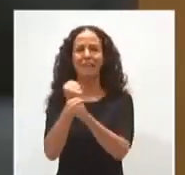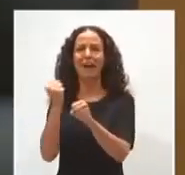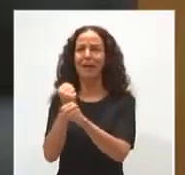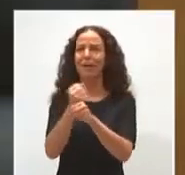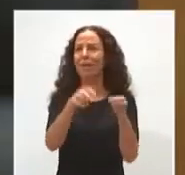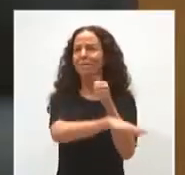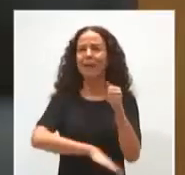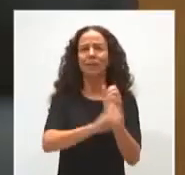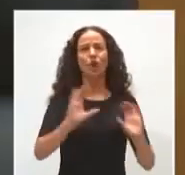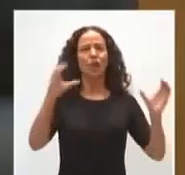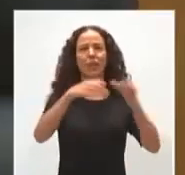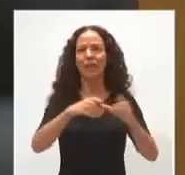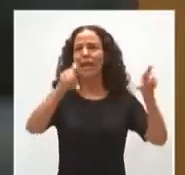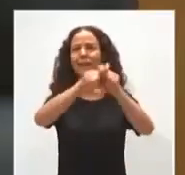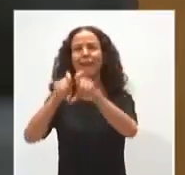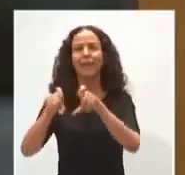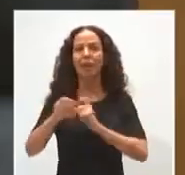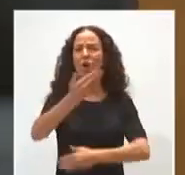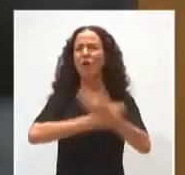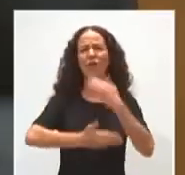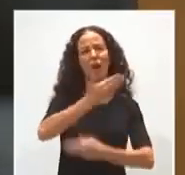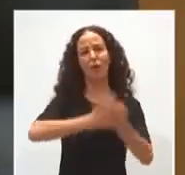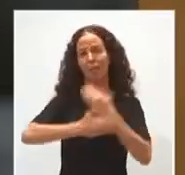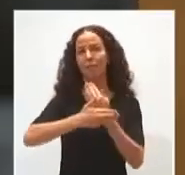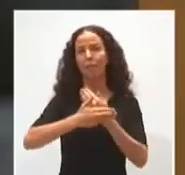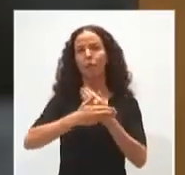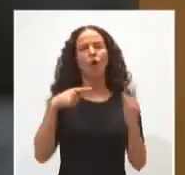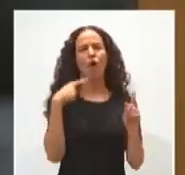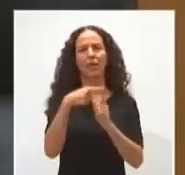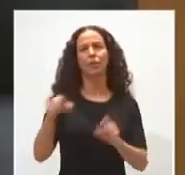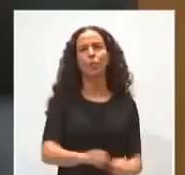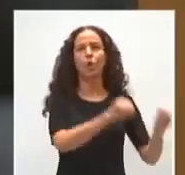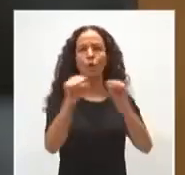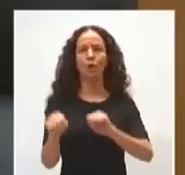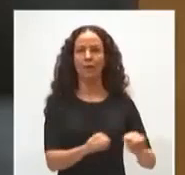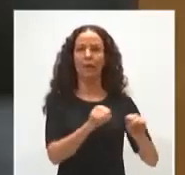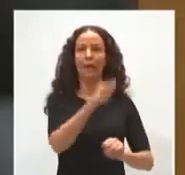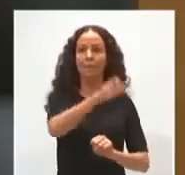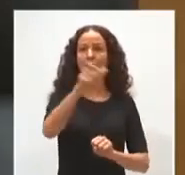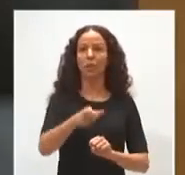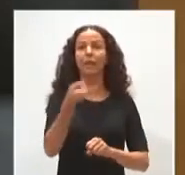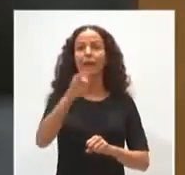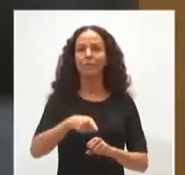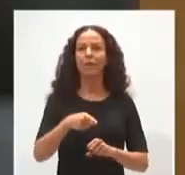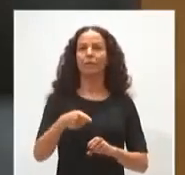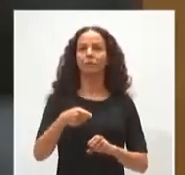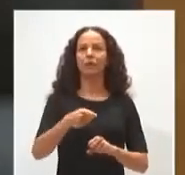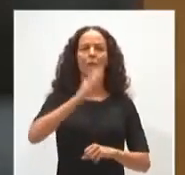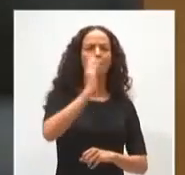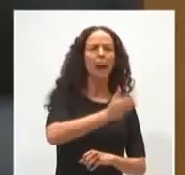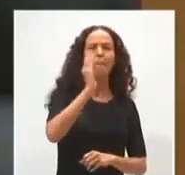colectivos entidades que están colaborando para proteger a la población y reducir los daños producidos por